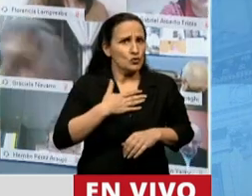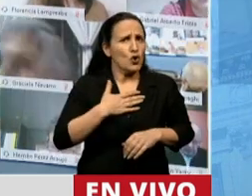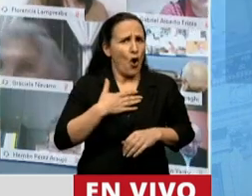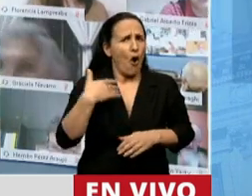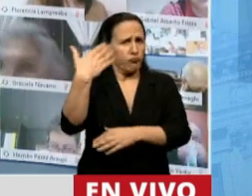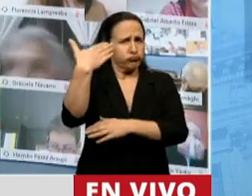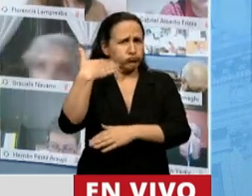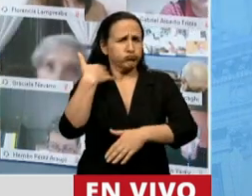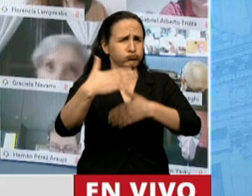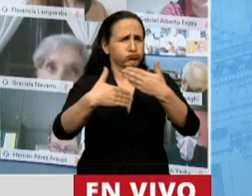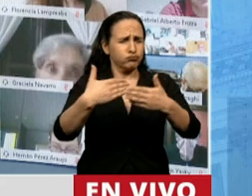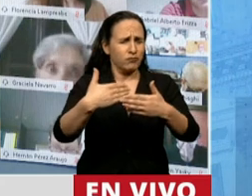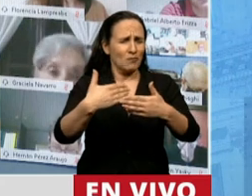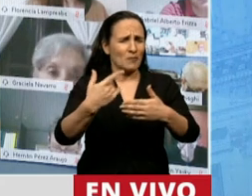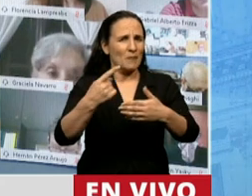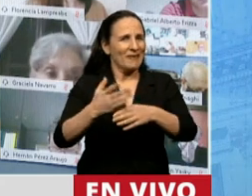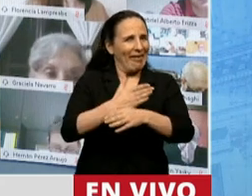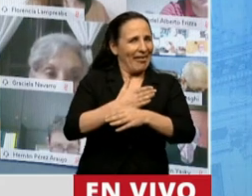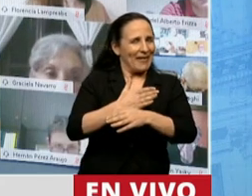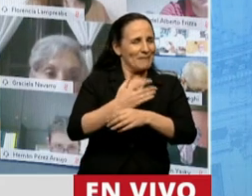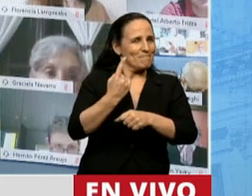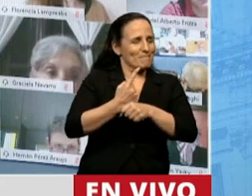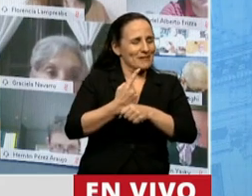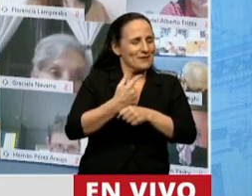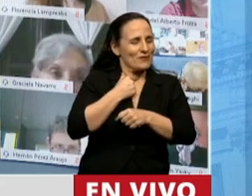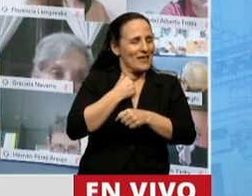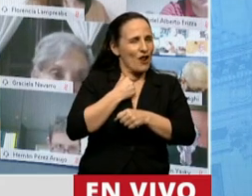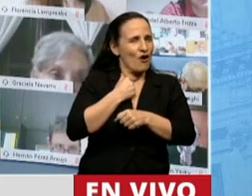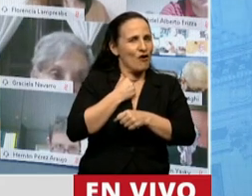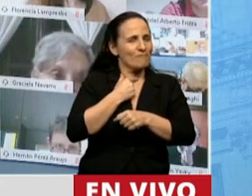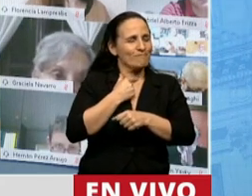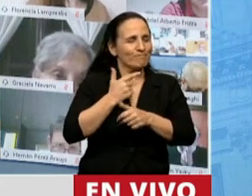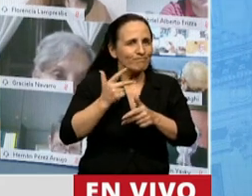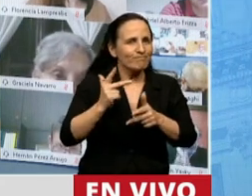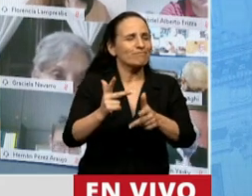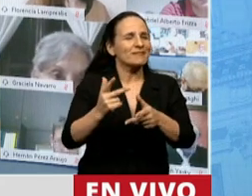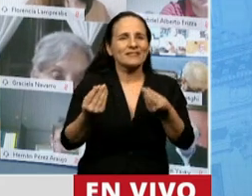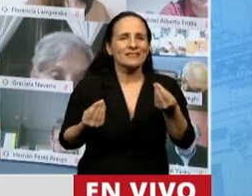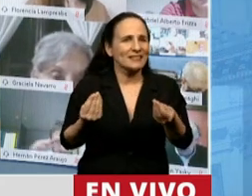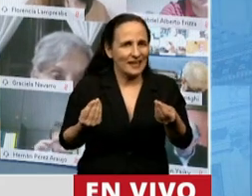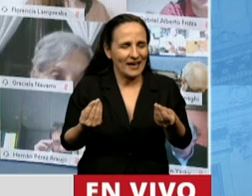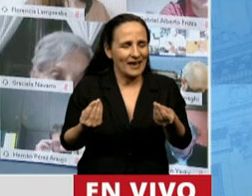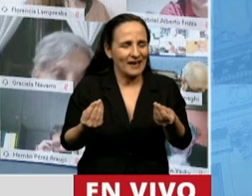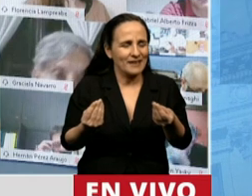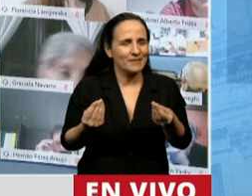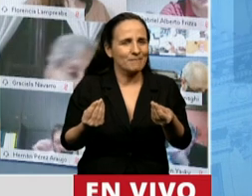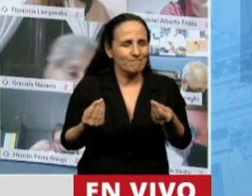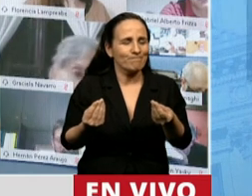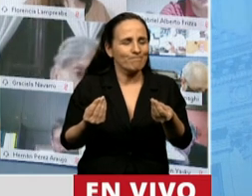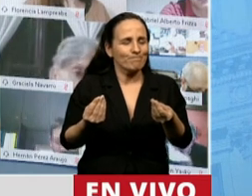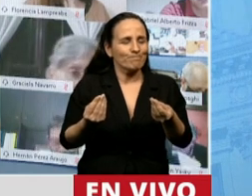alocución señora presidenta quiero dejar de